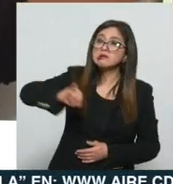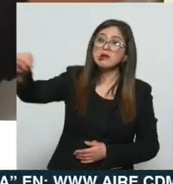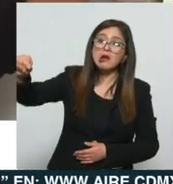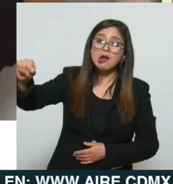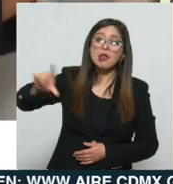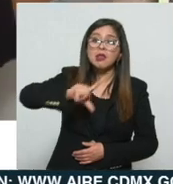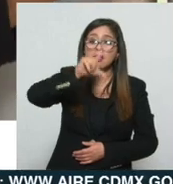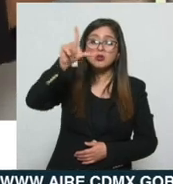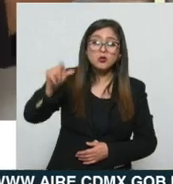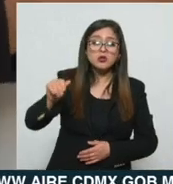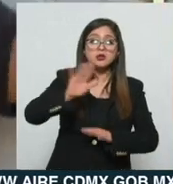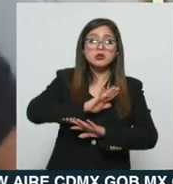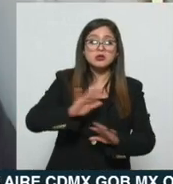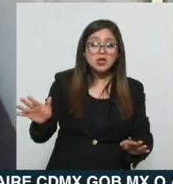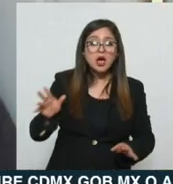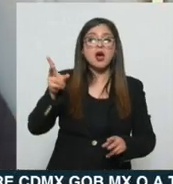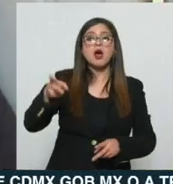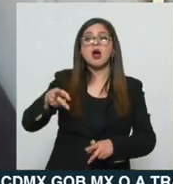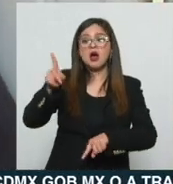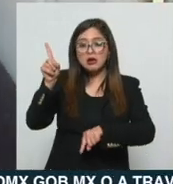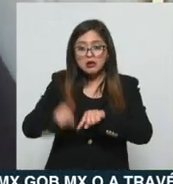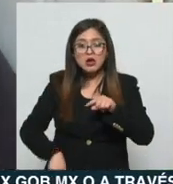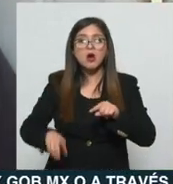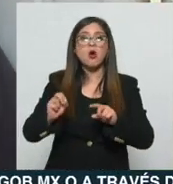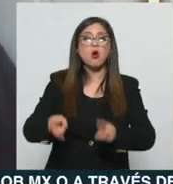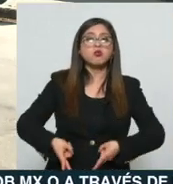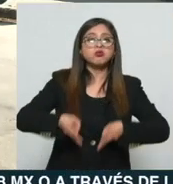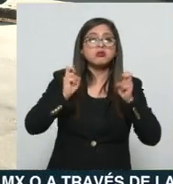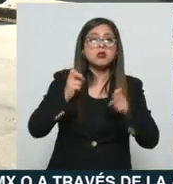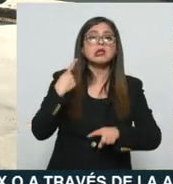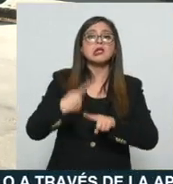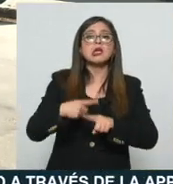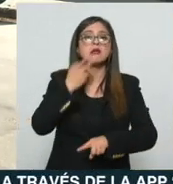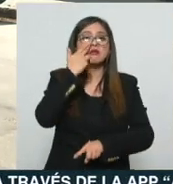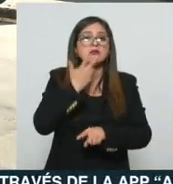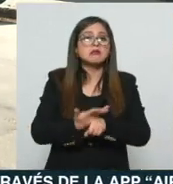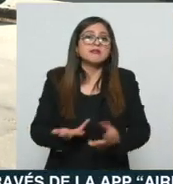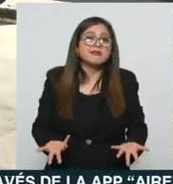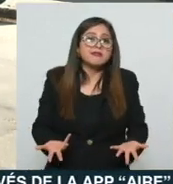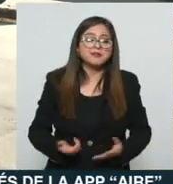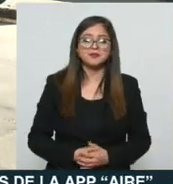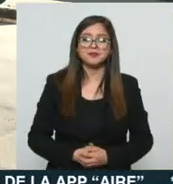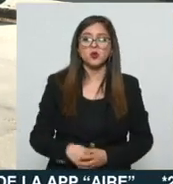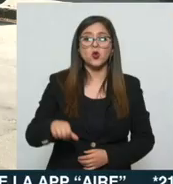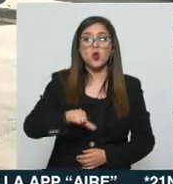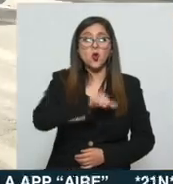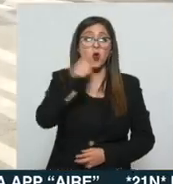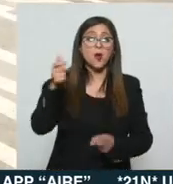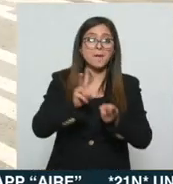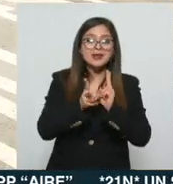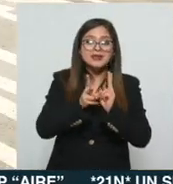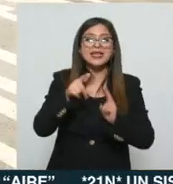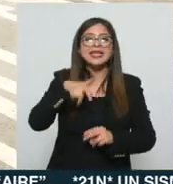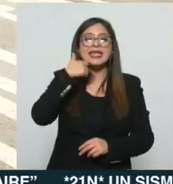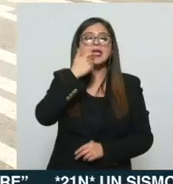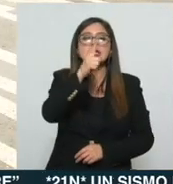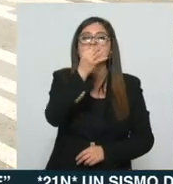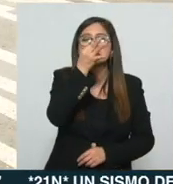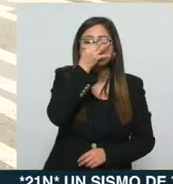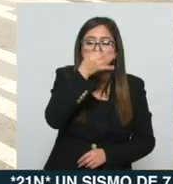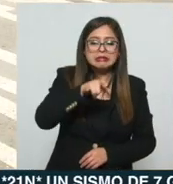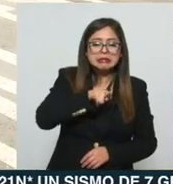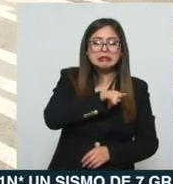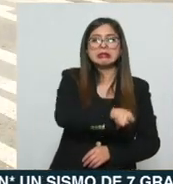luego los abren o les roban algo y nadie responde. Otros vecinos que quieren estacionarse por un momento en